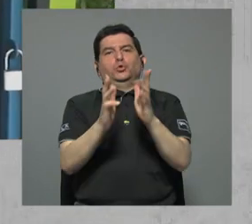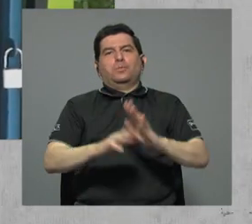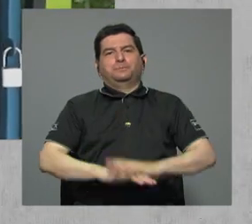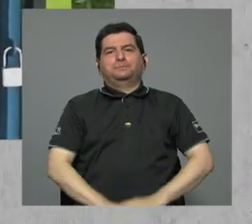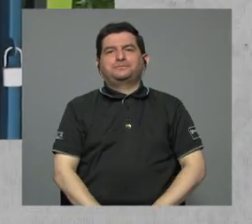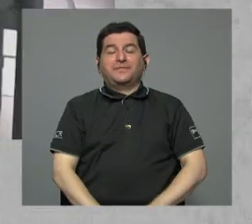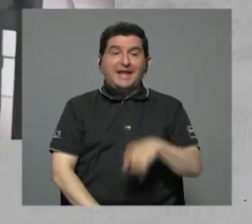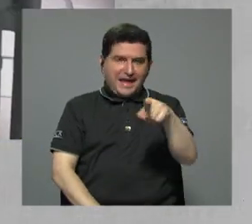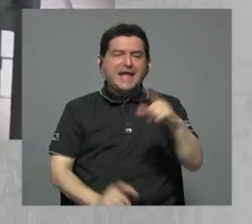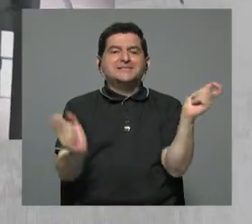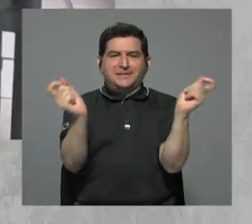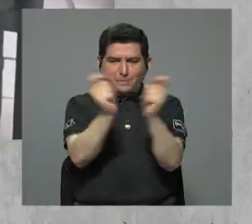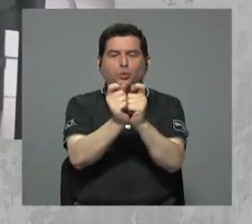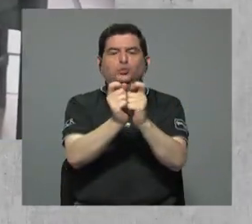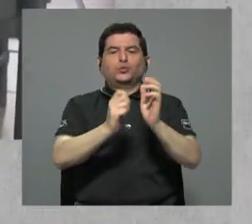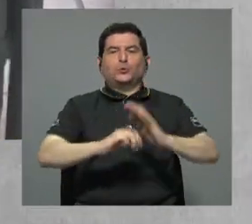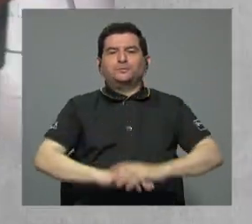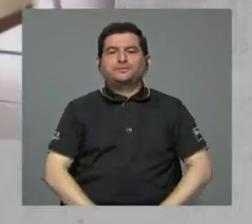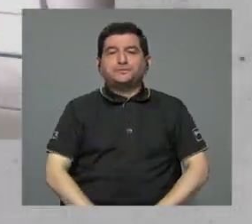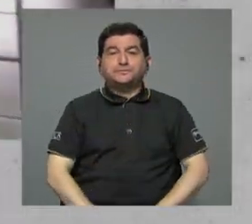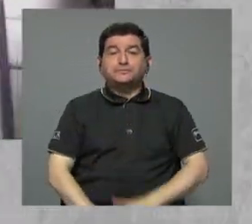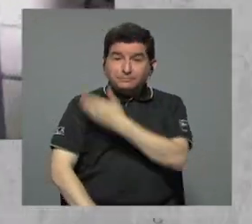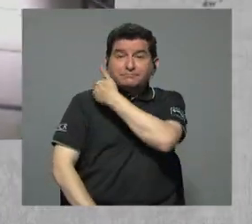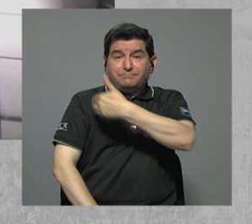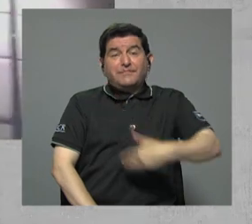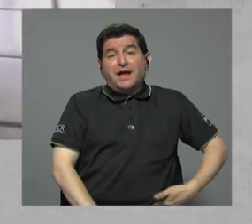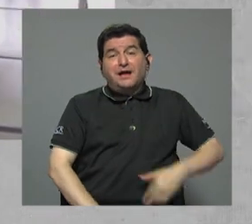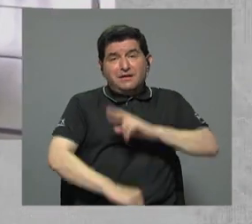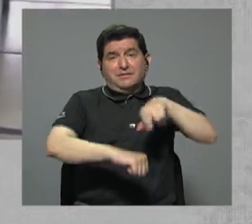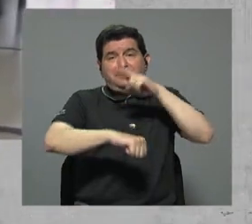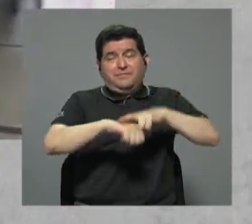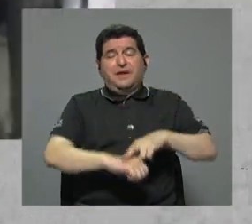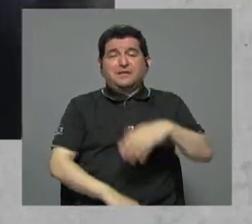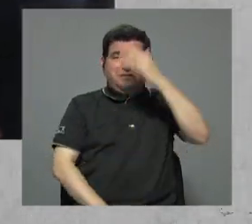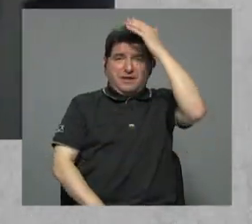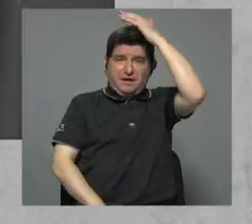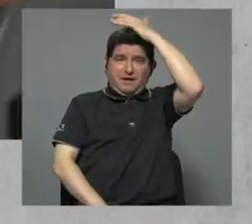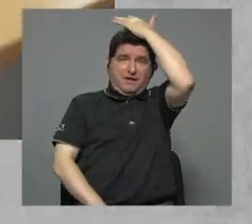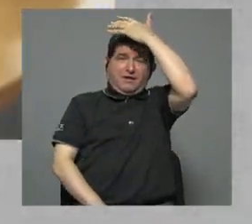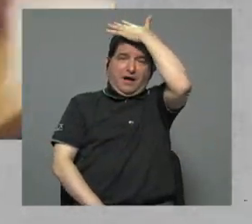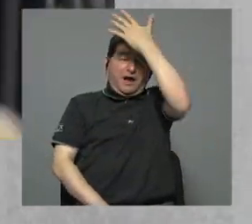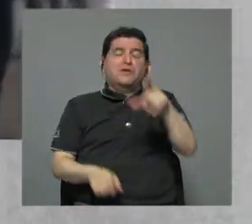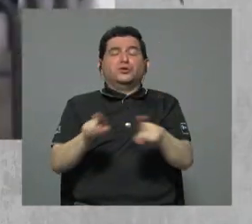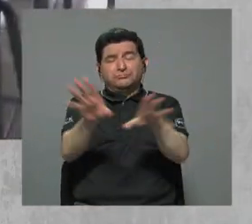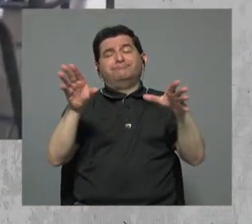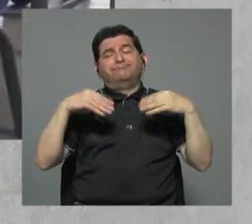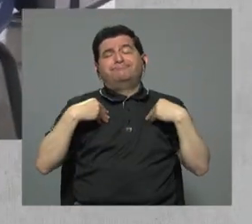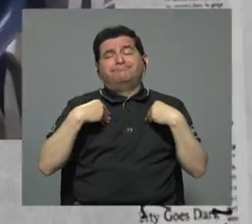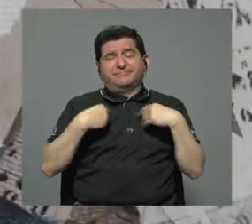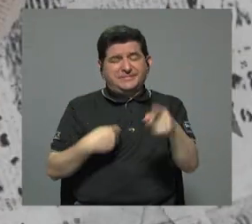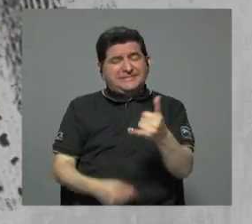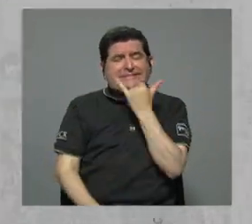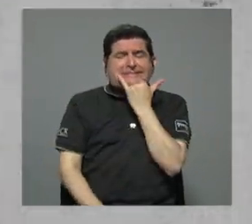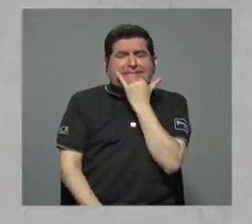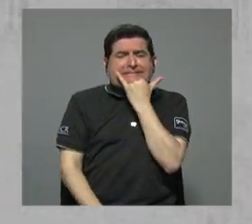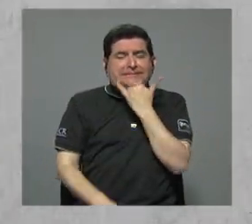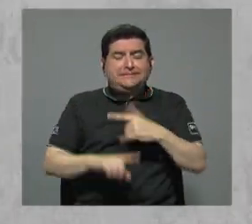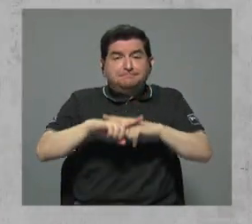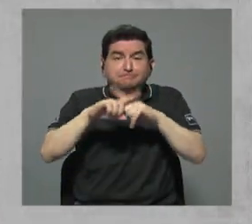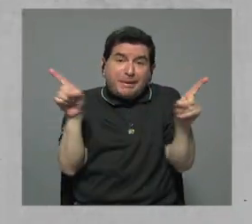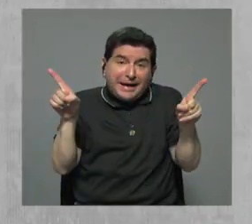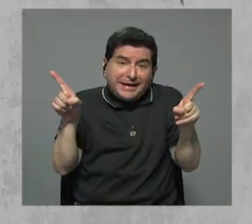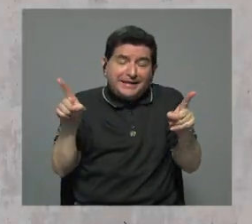ese es el ese es el punto y bueno el mismo presidente de la república carlos alvarado también admitió que esto fue un error pero